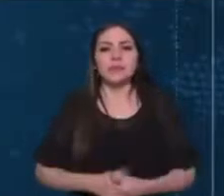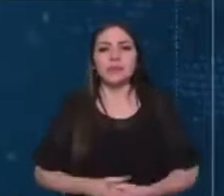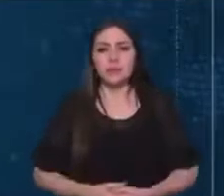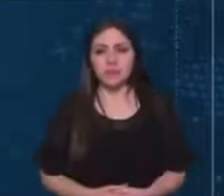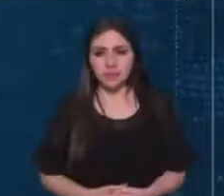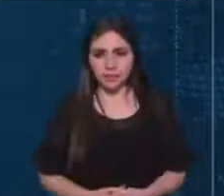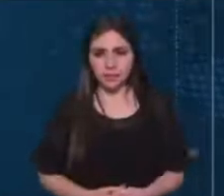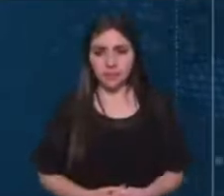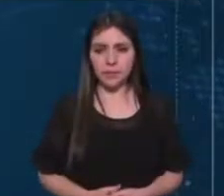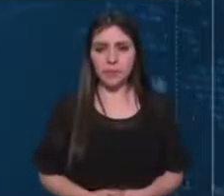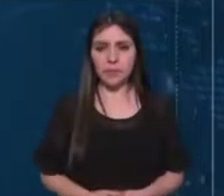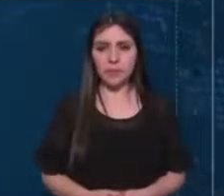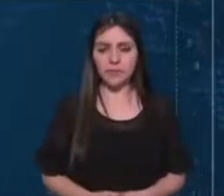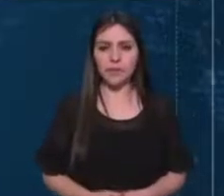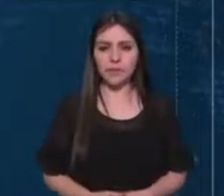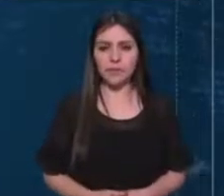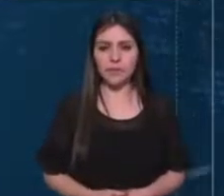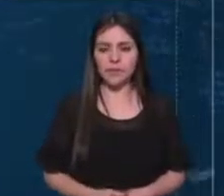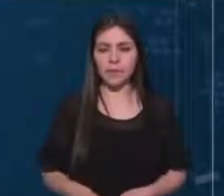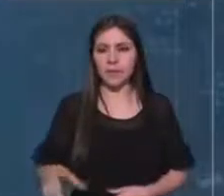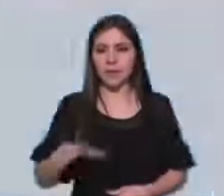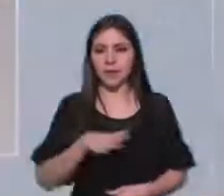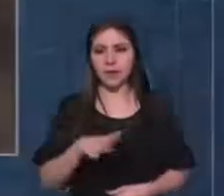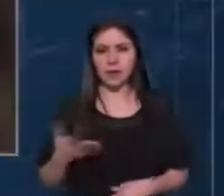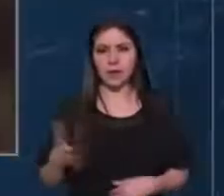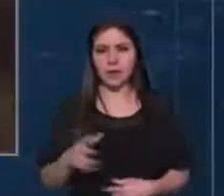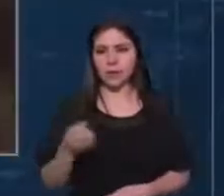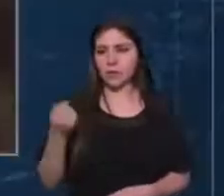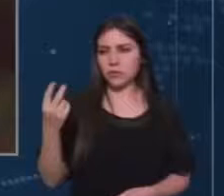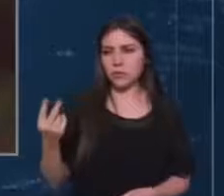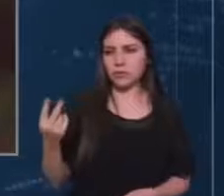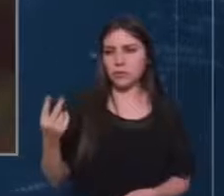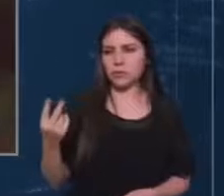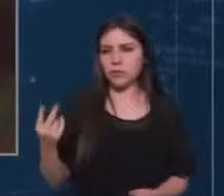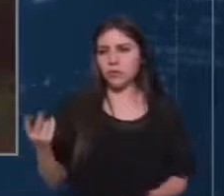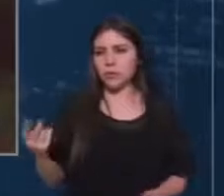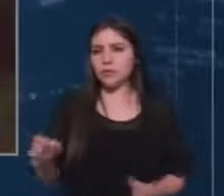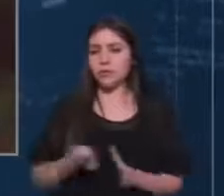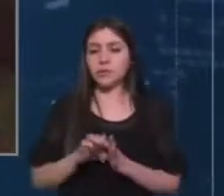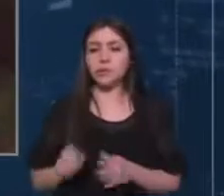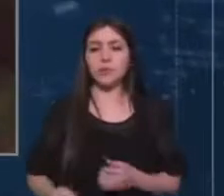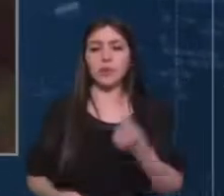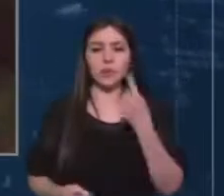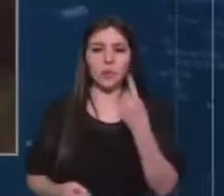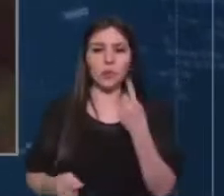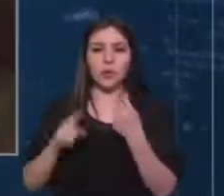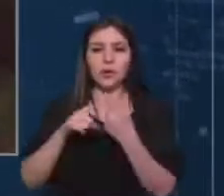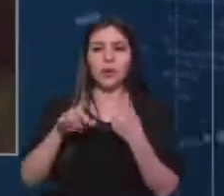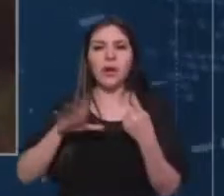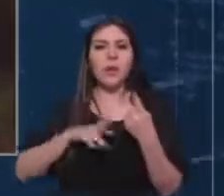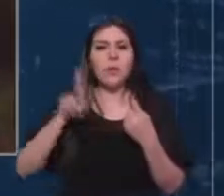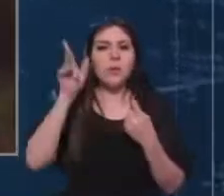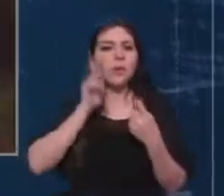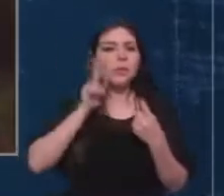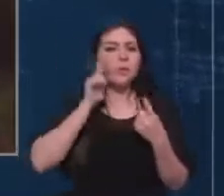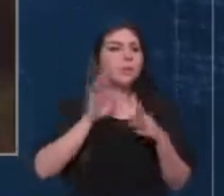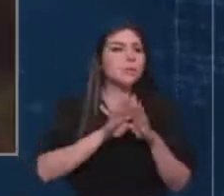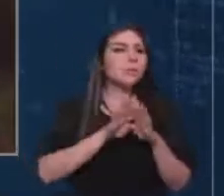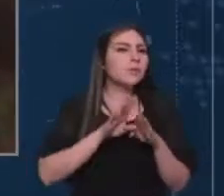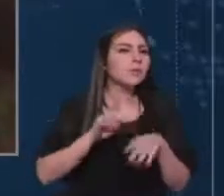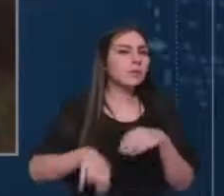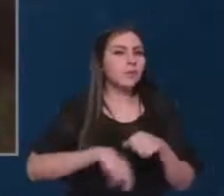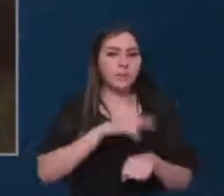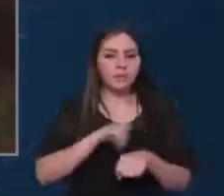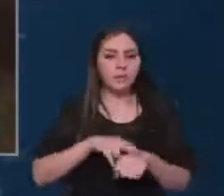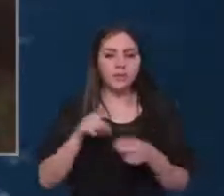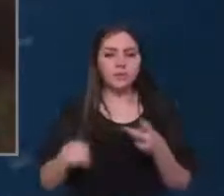tenemos como dos. En un caso incluso tenemos un estudio, bueno, una suerte de experimento natural, y en otros casos podemos hacer